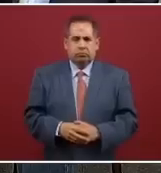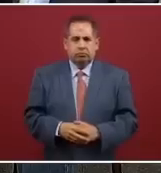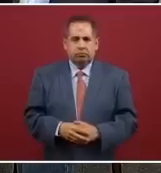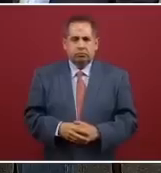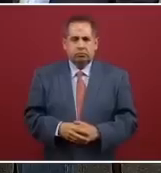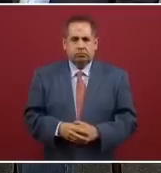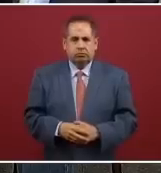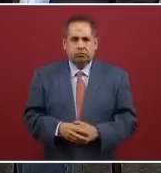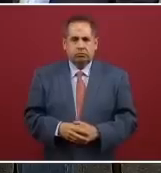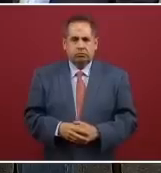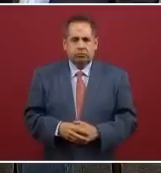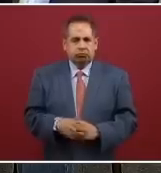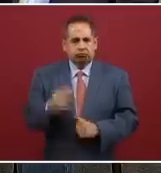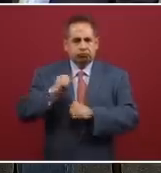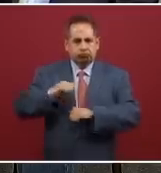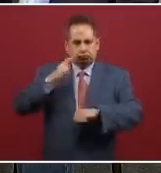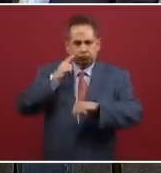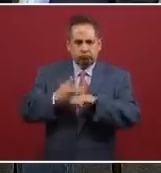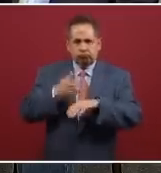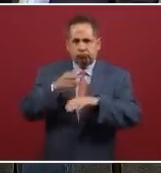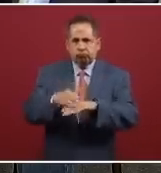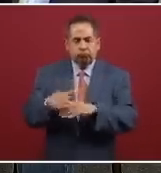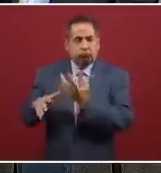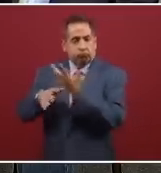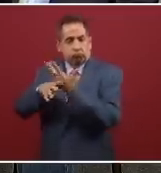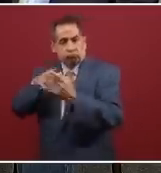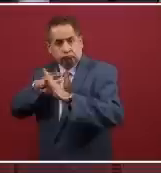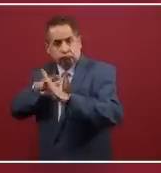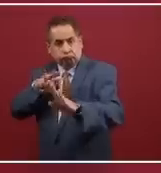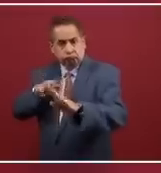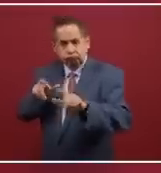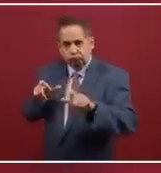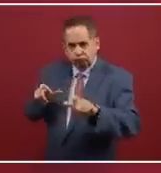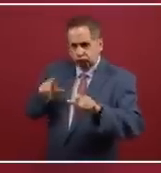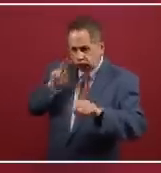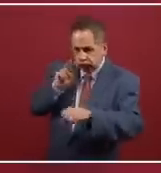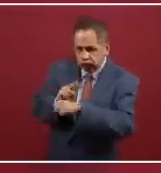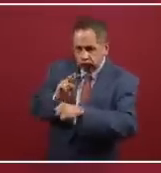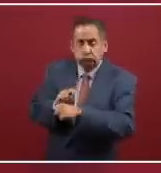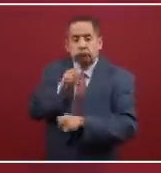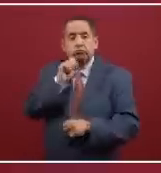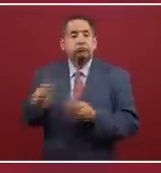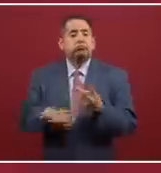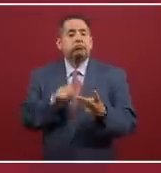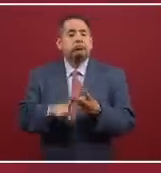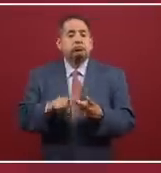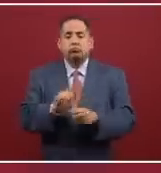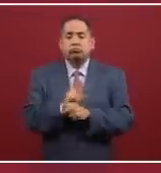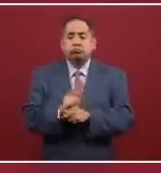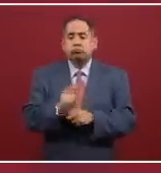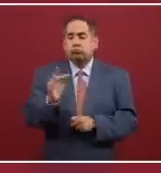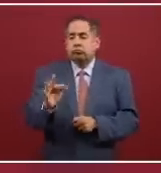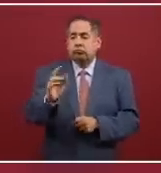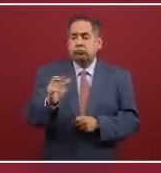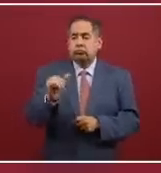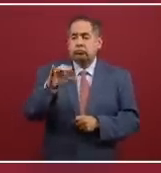para tareas de migración el licenciado francisco garduño